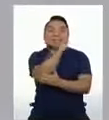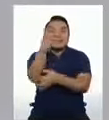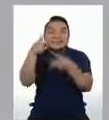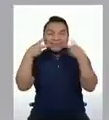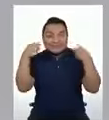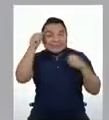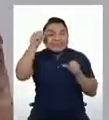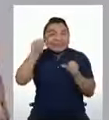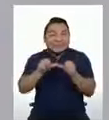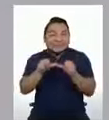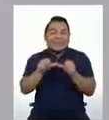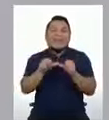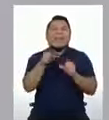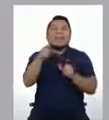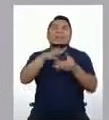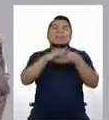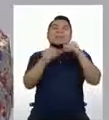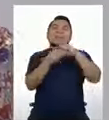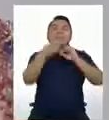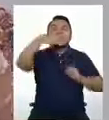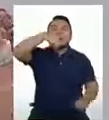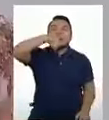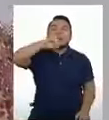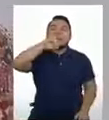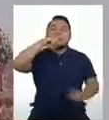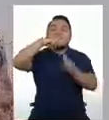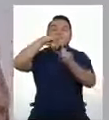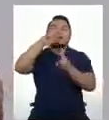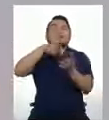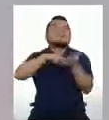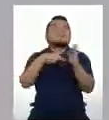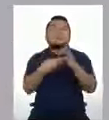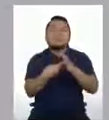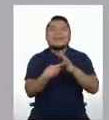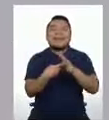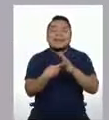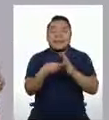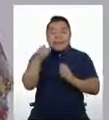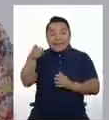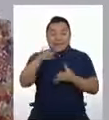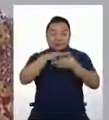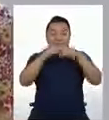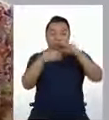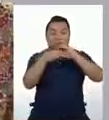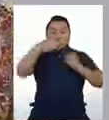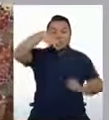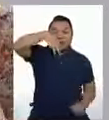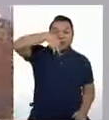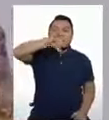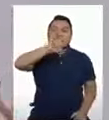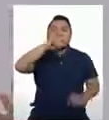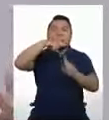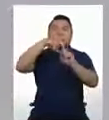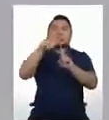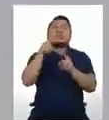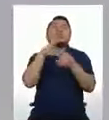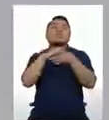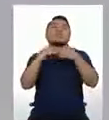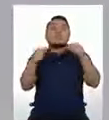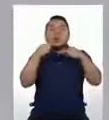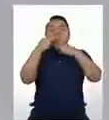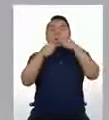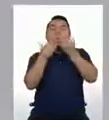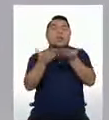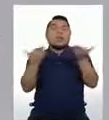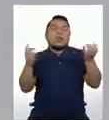qué es un mito? Así es. Un mito es un relato tradicional de hechos maravillosos y